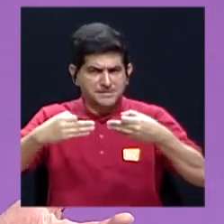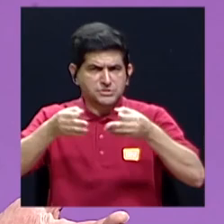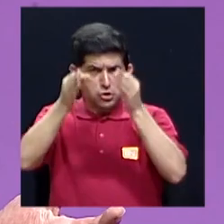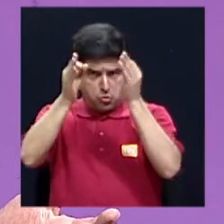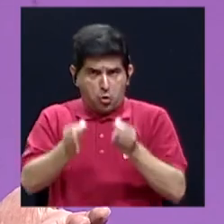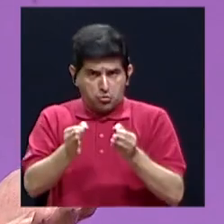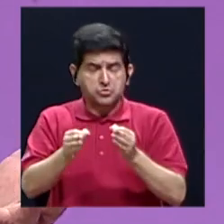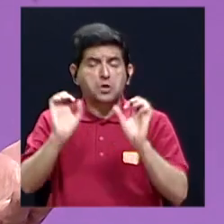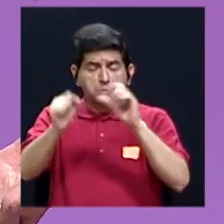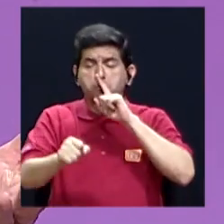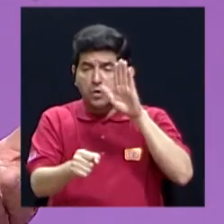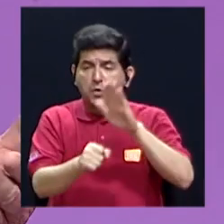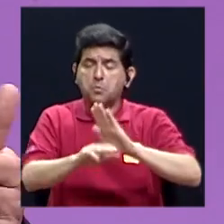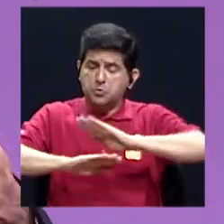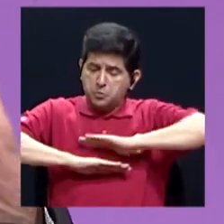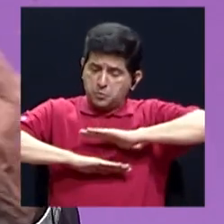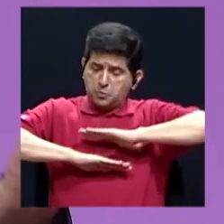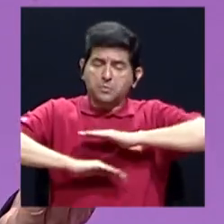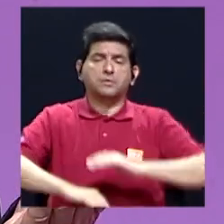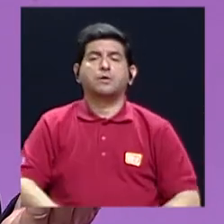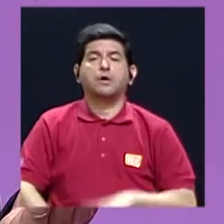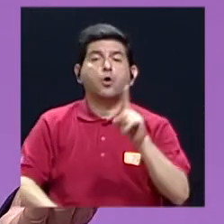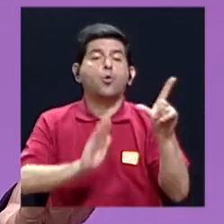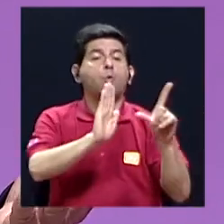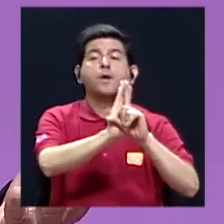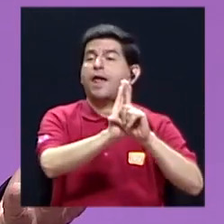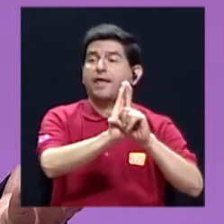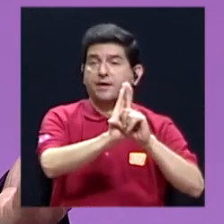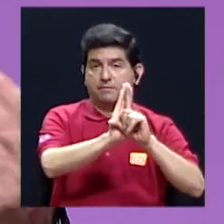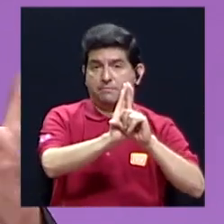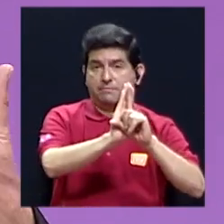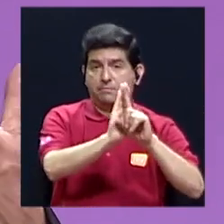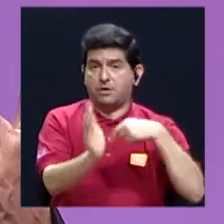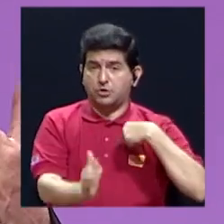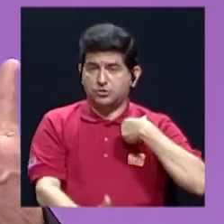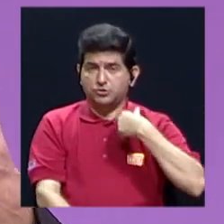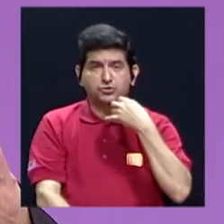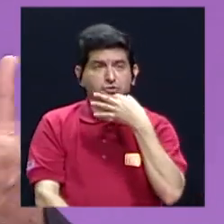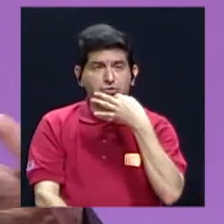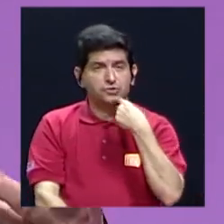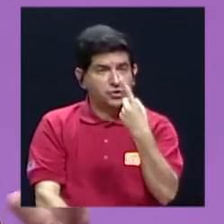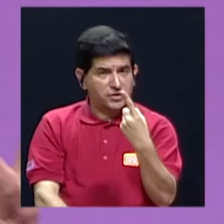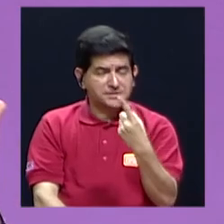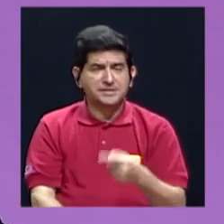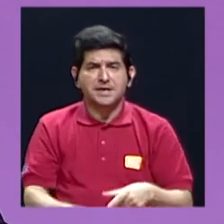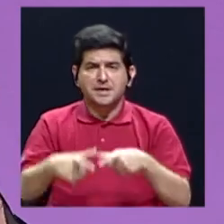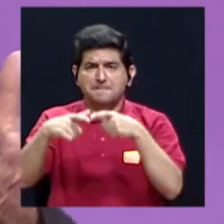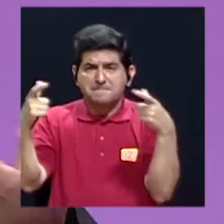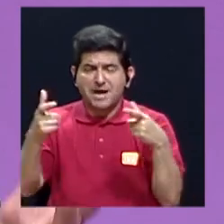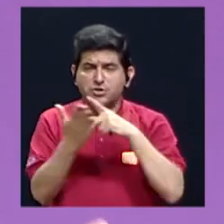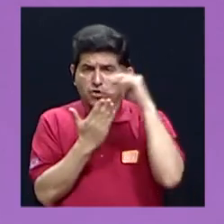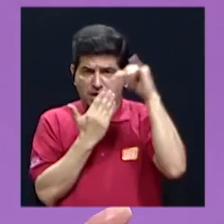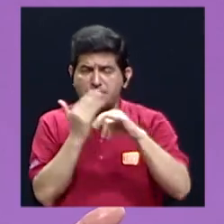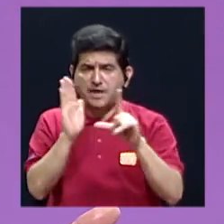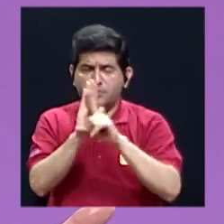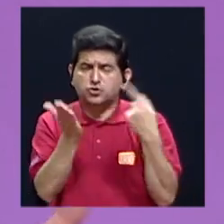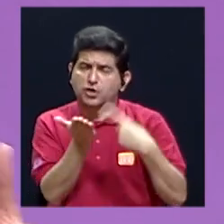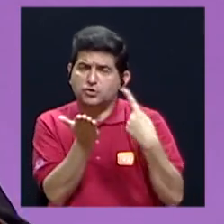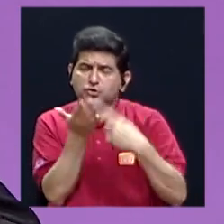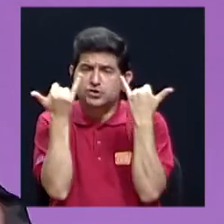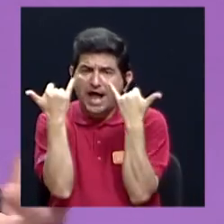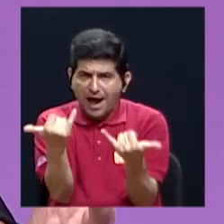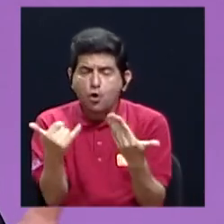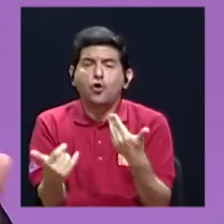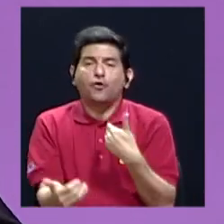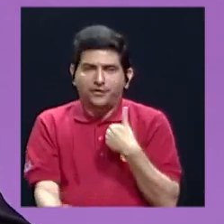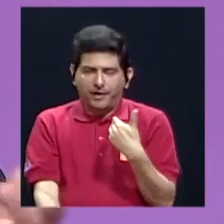ser satisfecha por una ley. Yo debo decir que la mayoría de los proyectos de ley que están en discusión en este